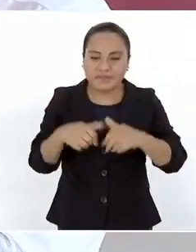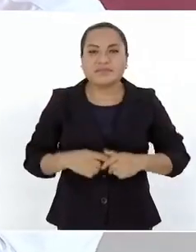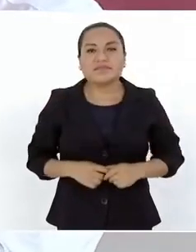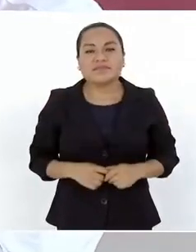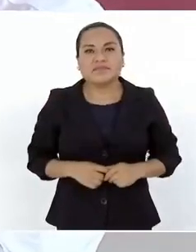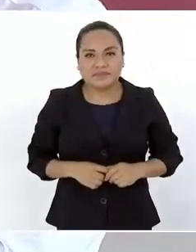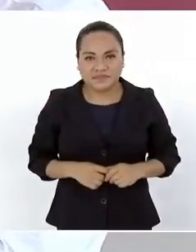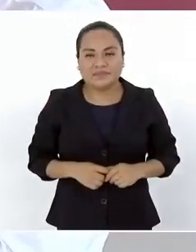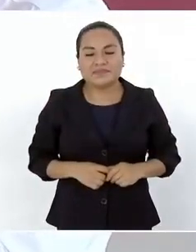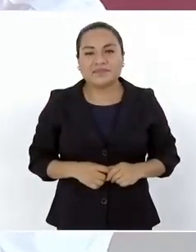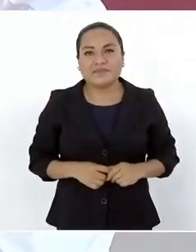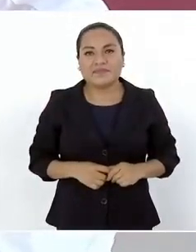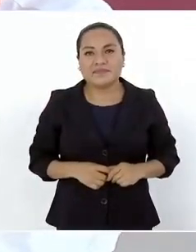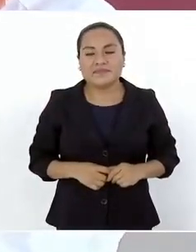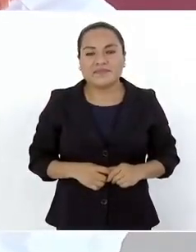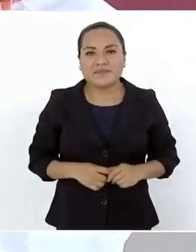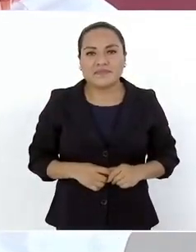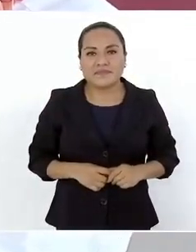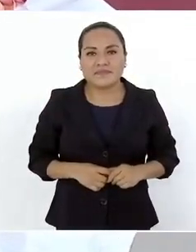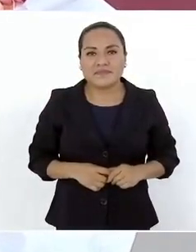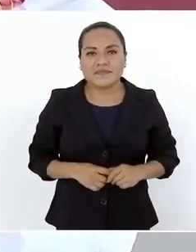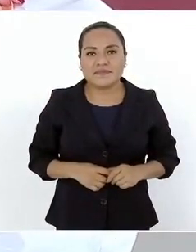que